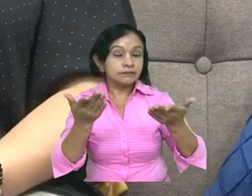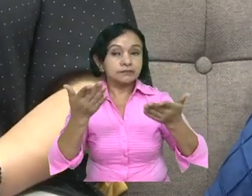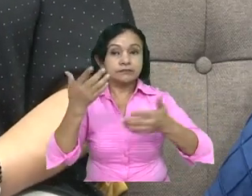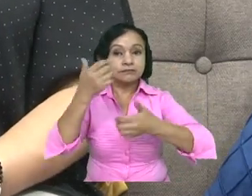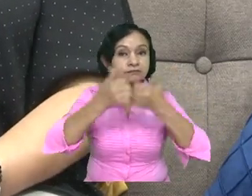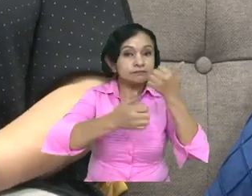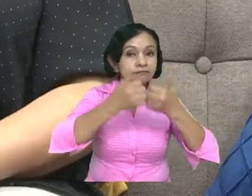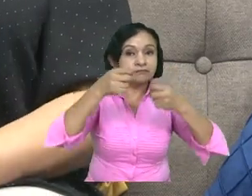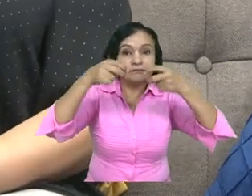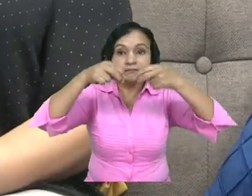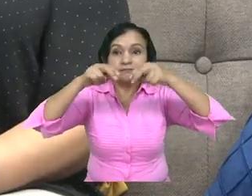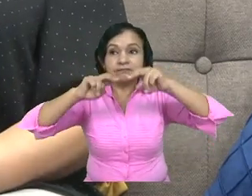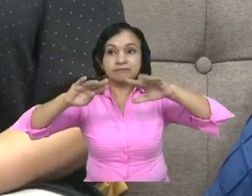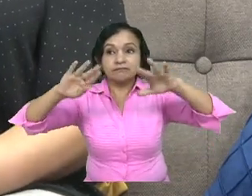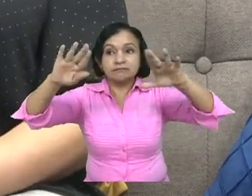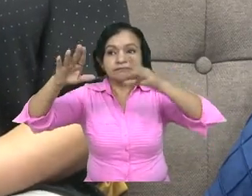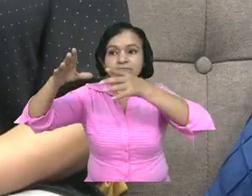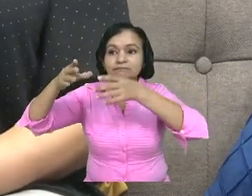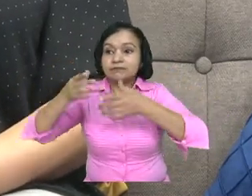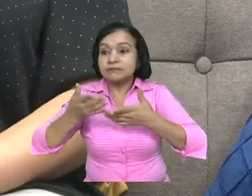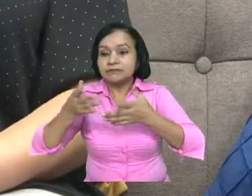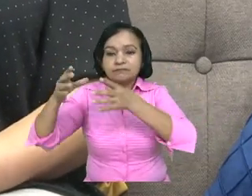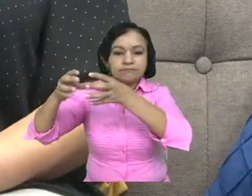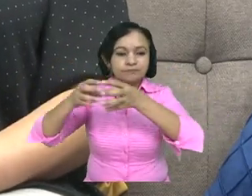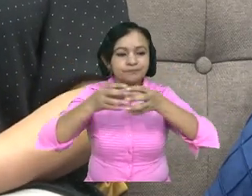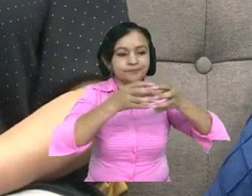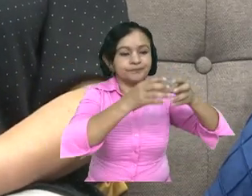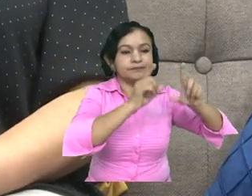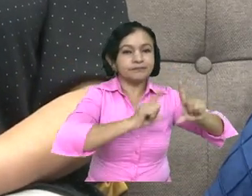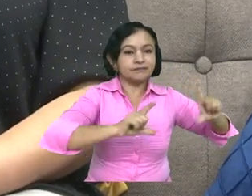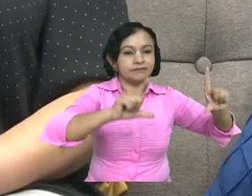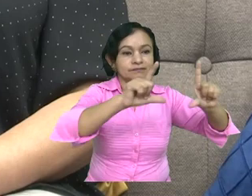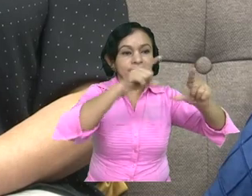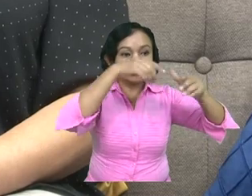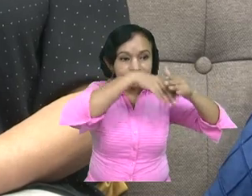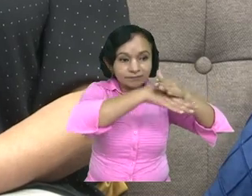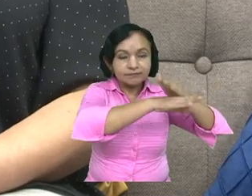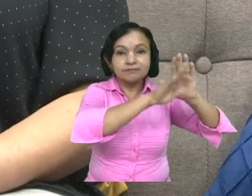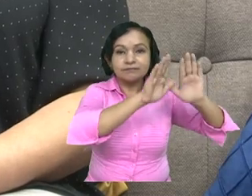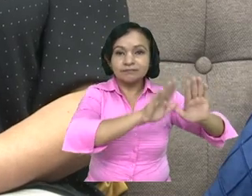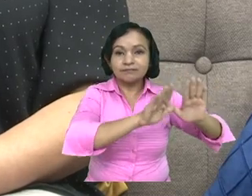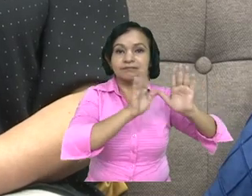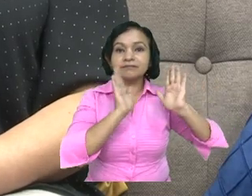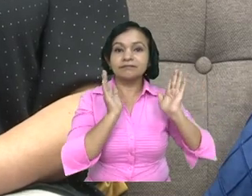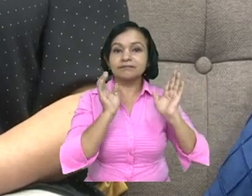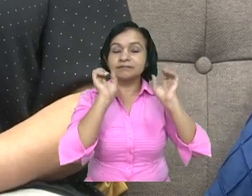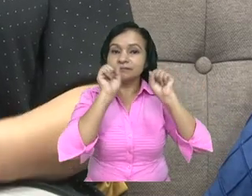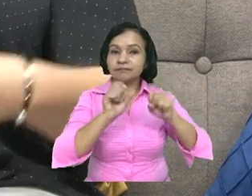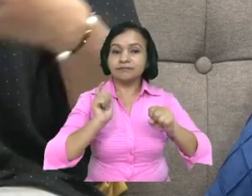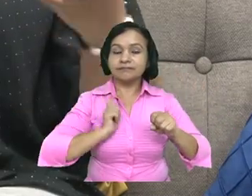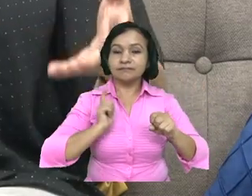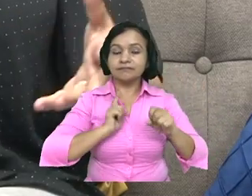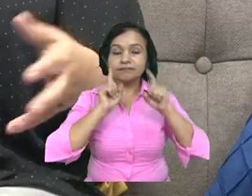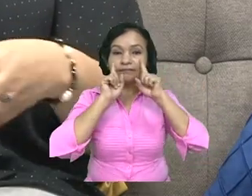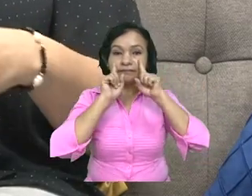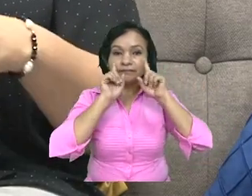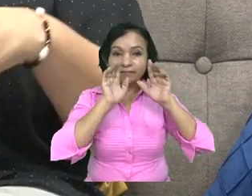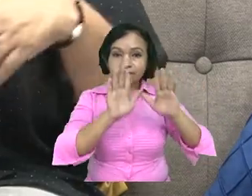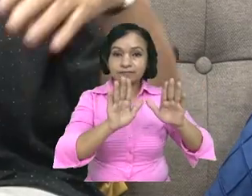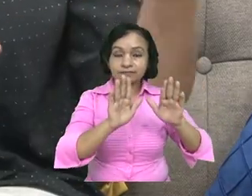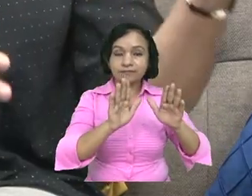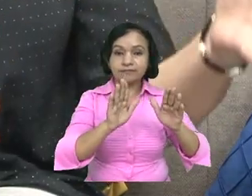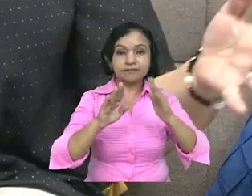de un desastre, ¿verdad?, natural, y que tengan, pues, esa, o sea, se previene, ¿verdad?,